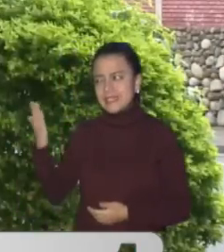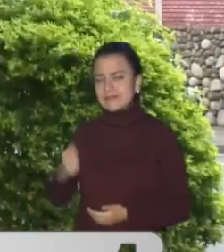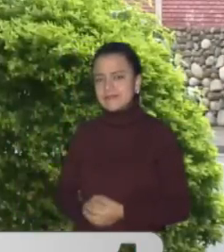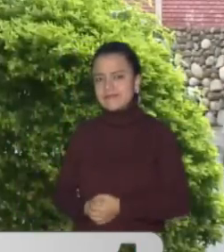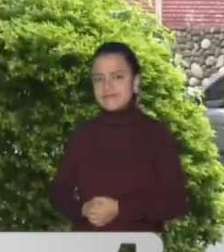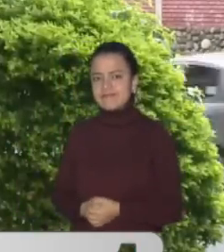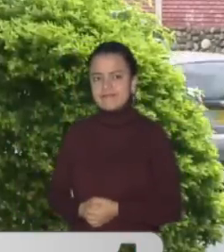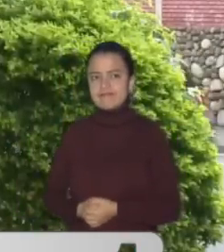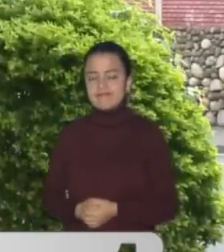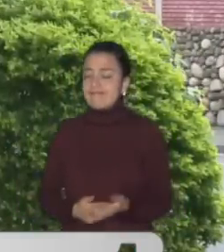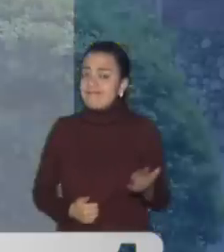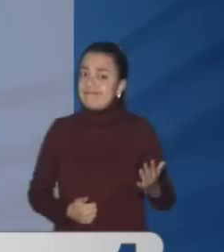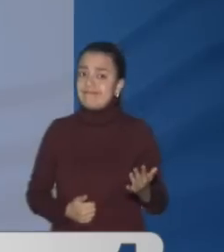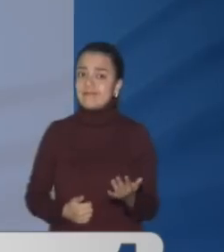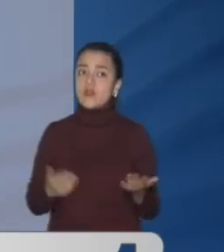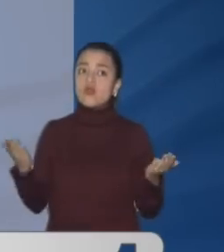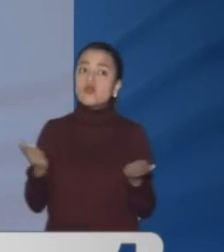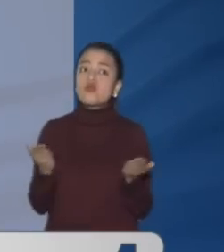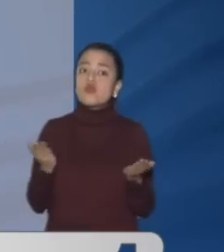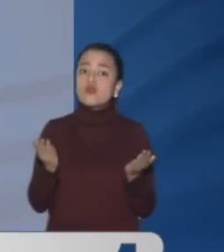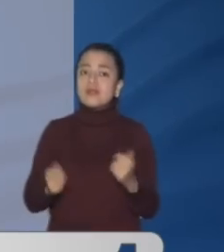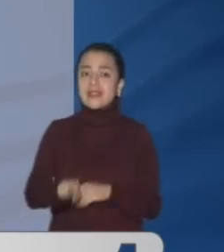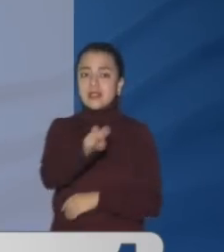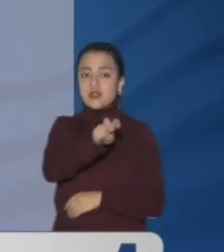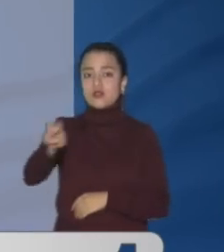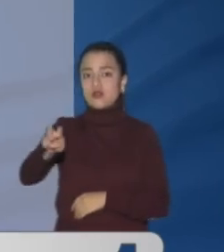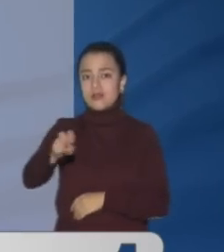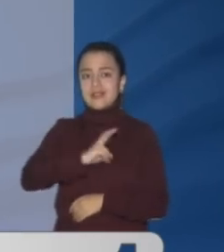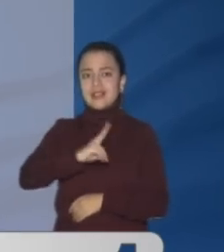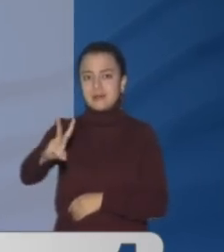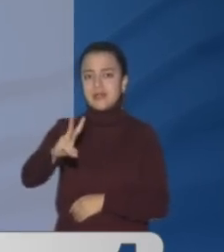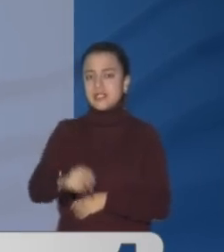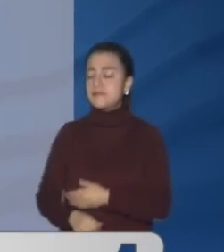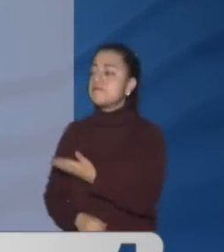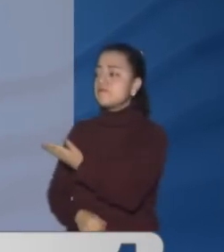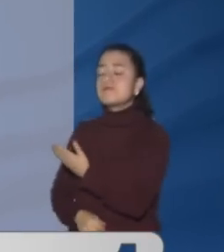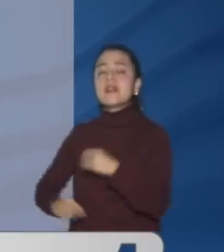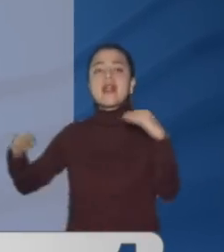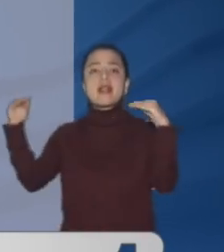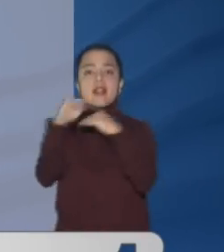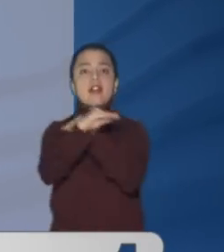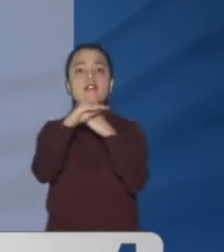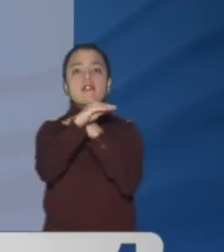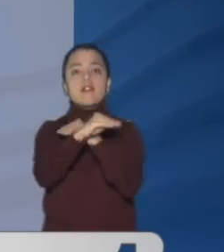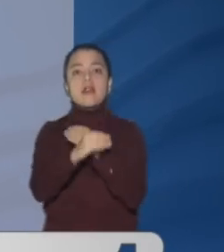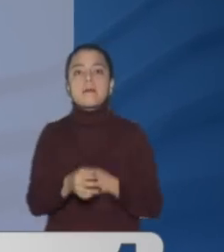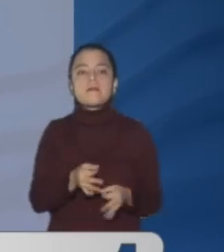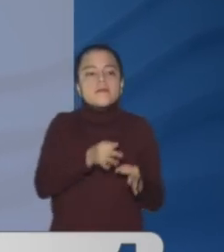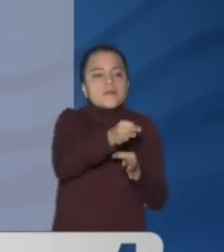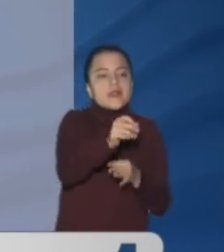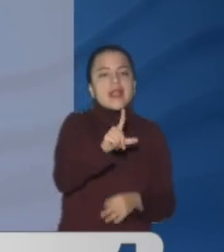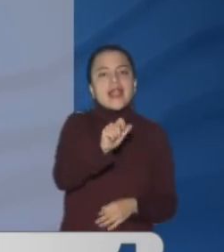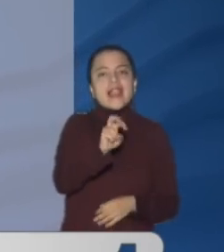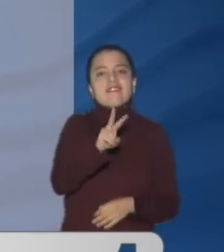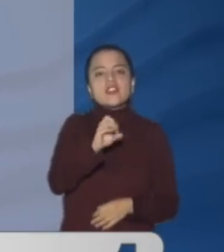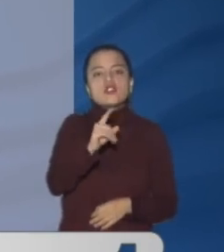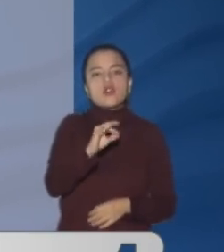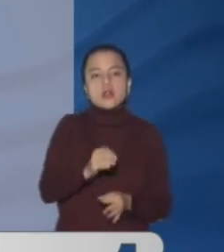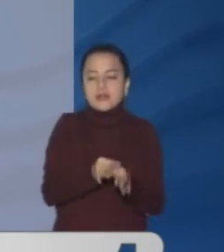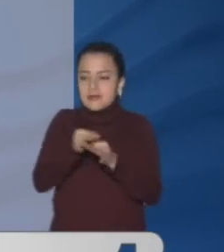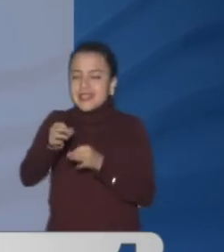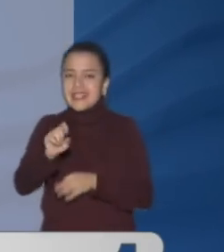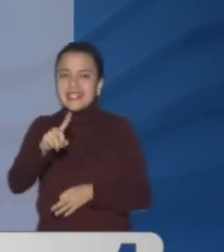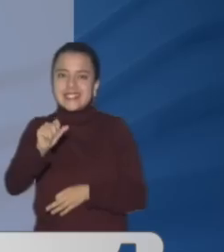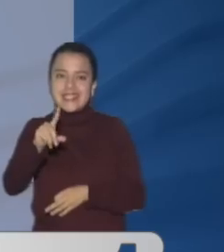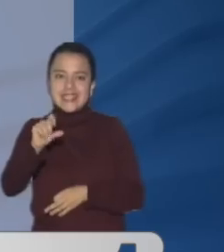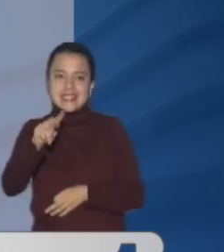videos. Y esto ocurrió en el norte de la capital del Valle del Cauca, entre la vía que comunica los municipios de La Victoria y Zarzal. Por más